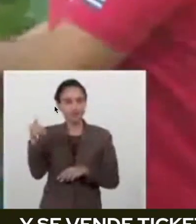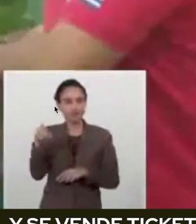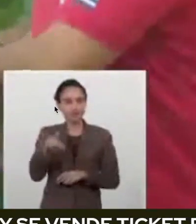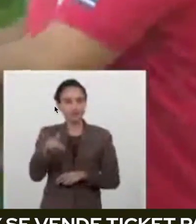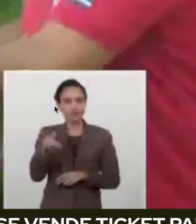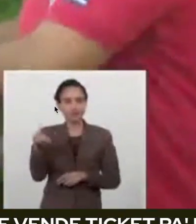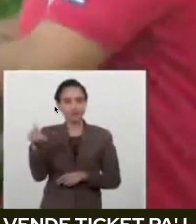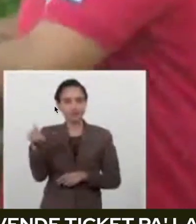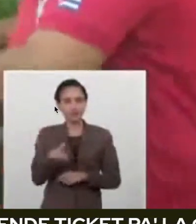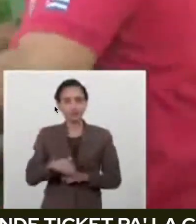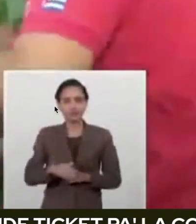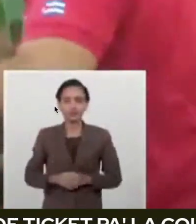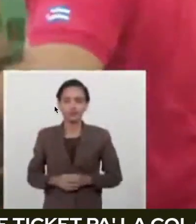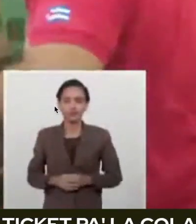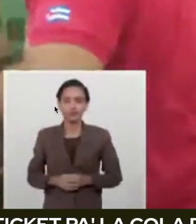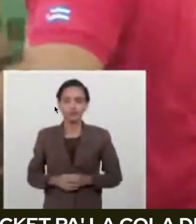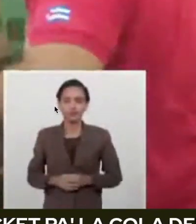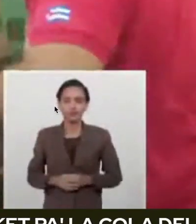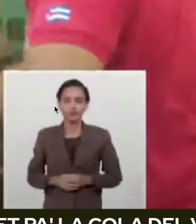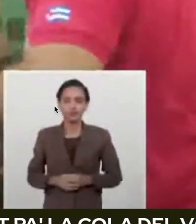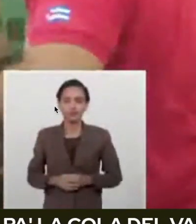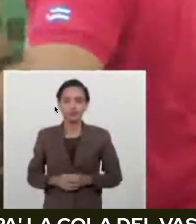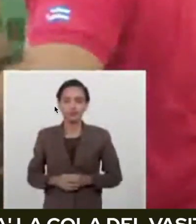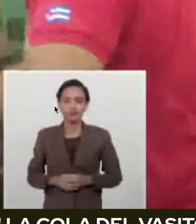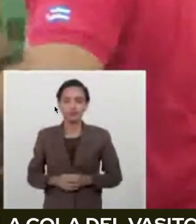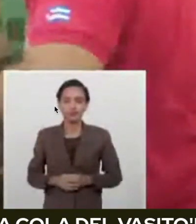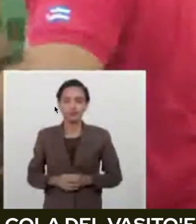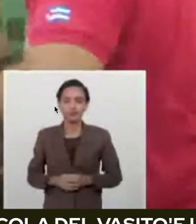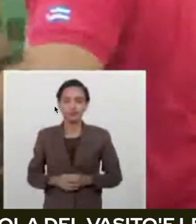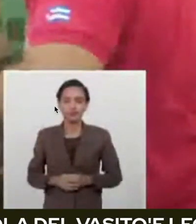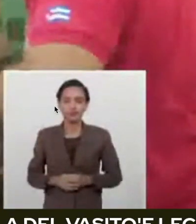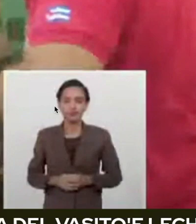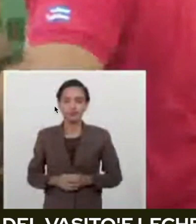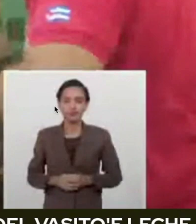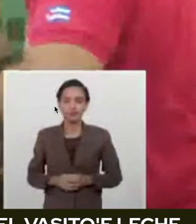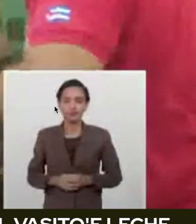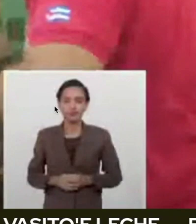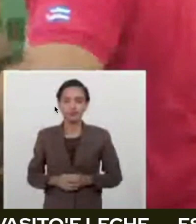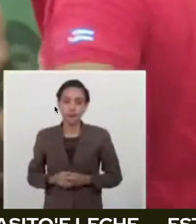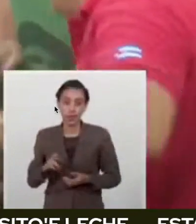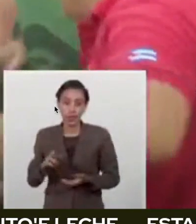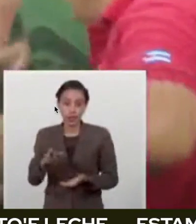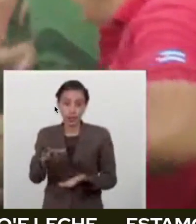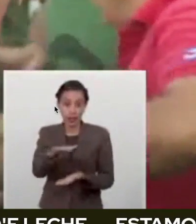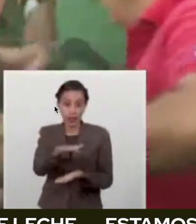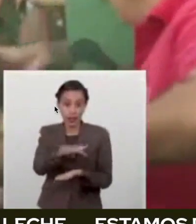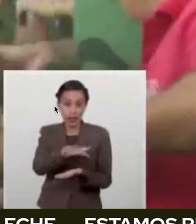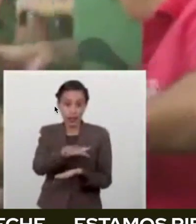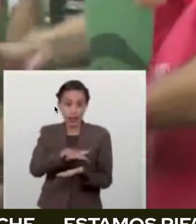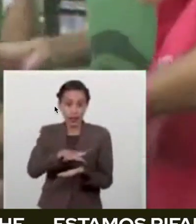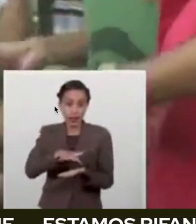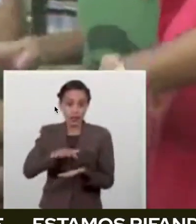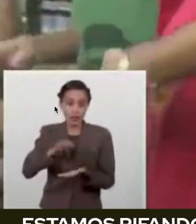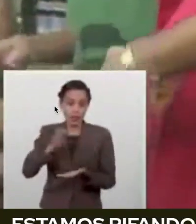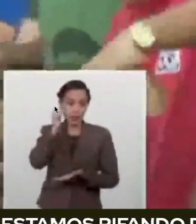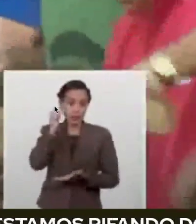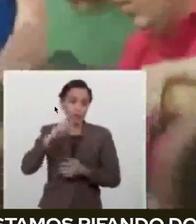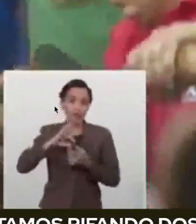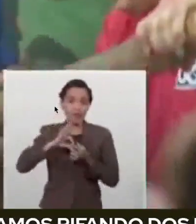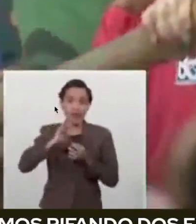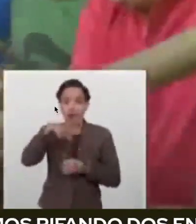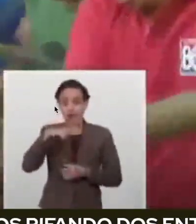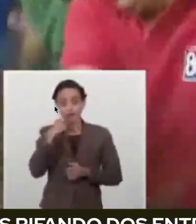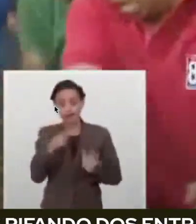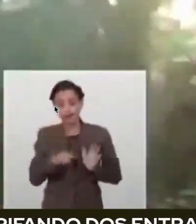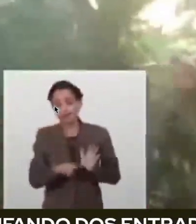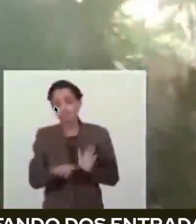mira mira les cuesta tu marido haciendo fuerza Bueno bueno no no no no